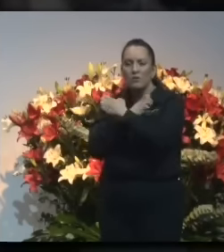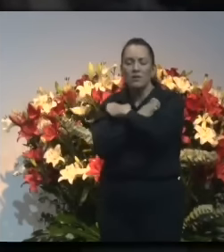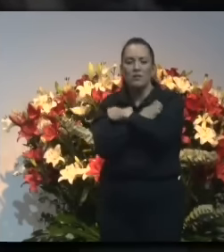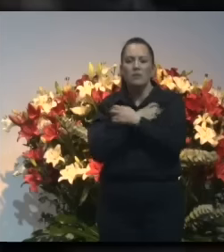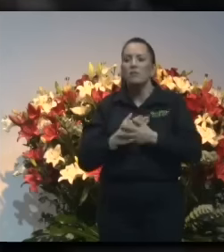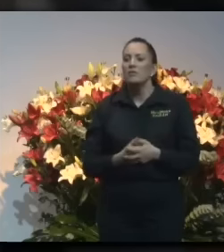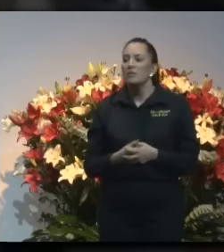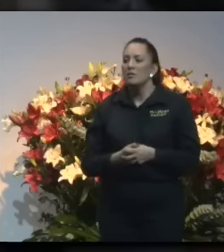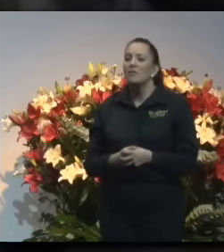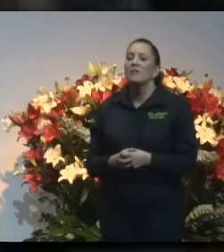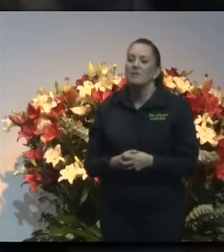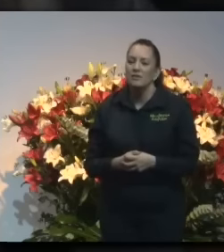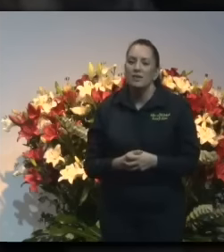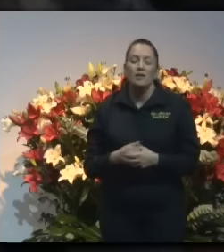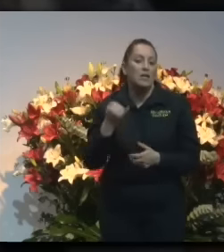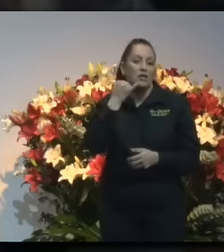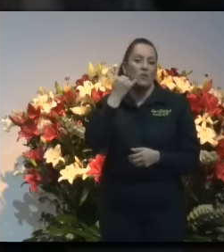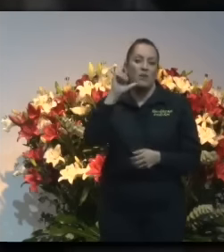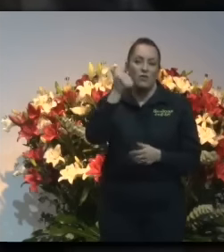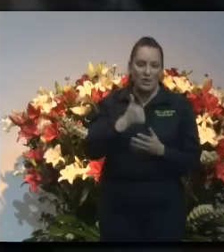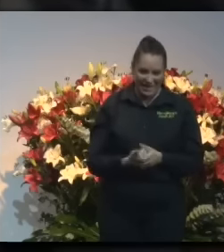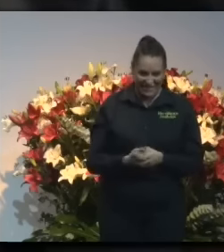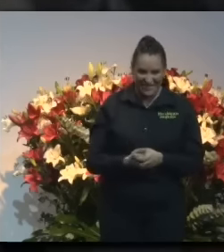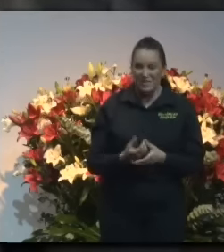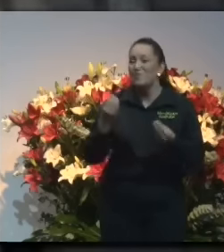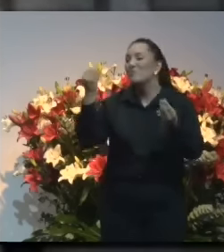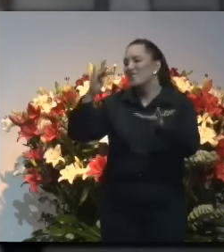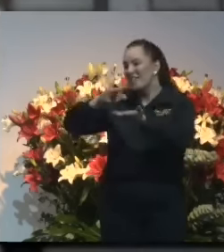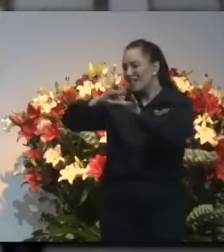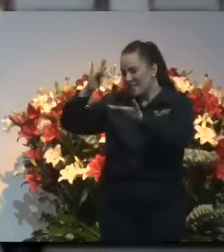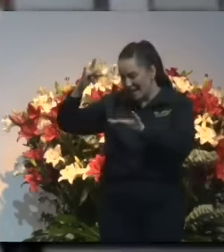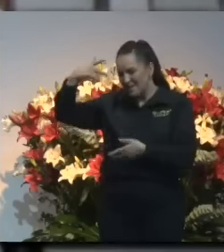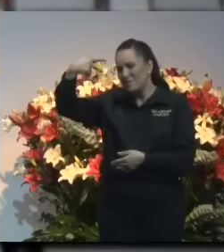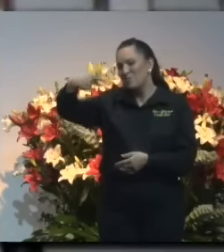Mundundi Hamadi. Muchas gracias por la pregunta.